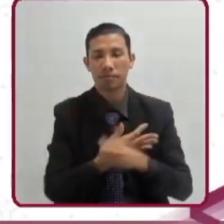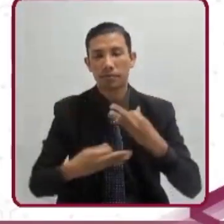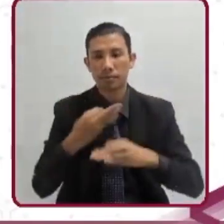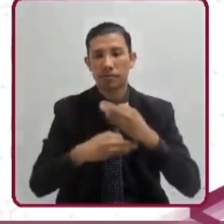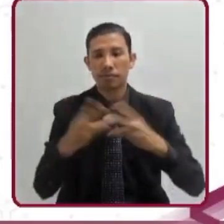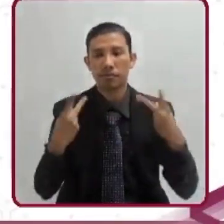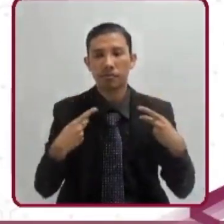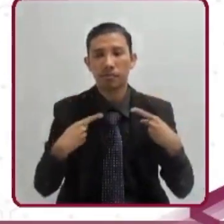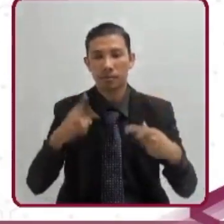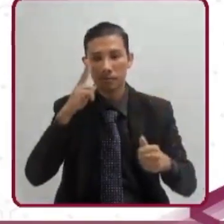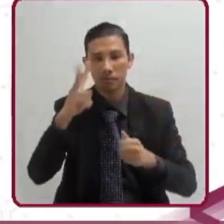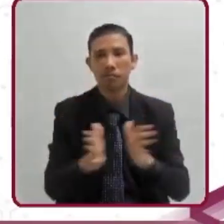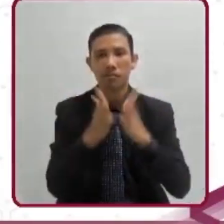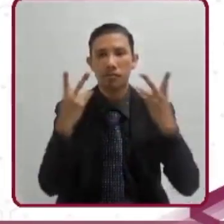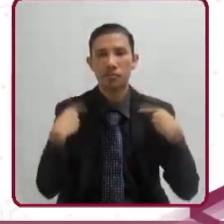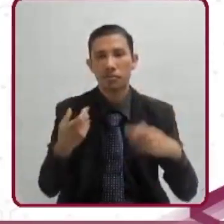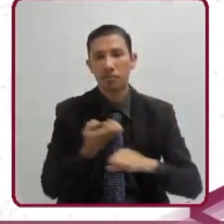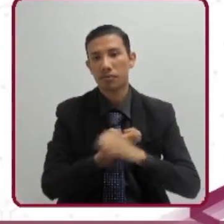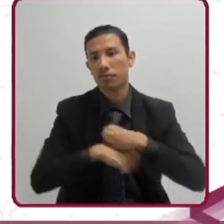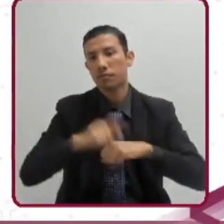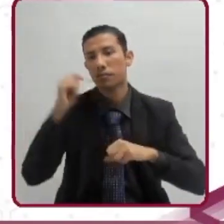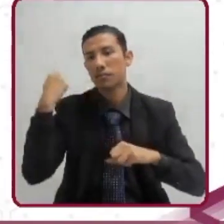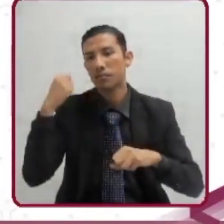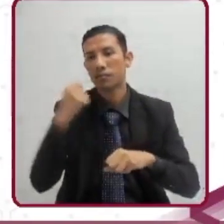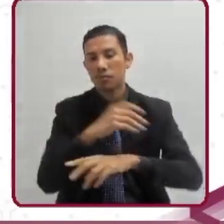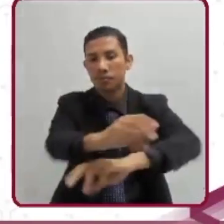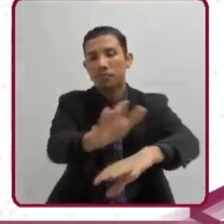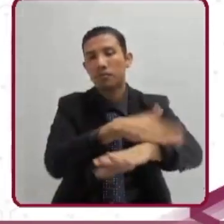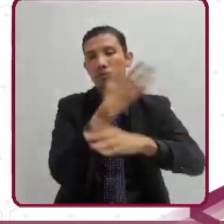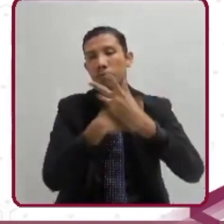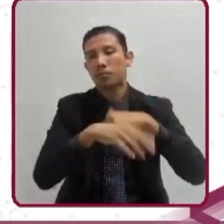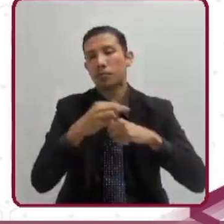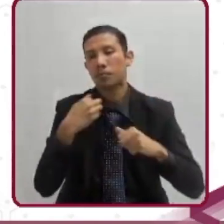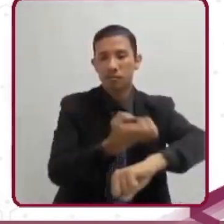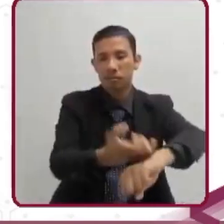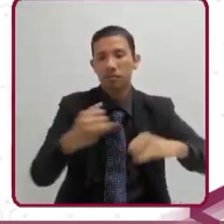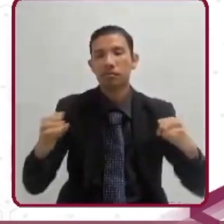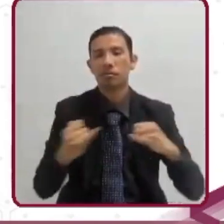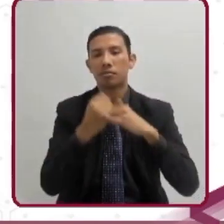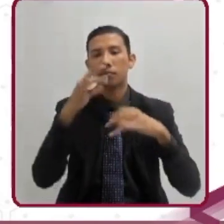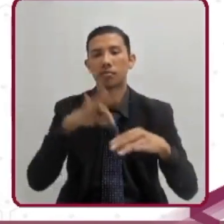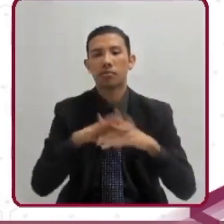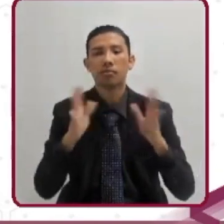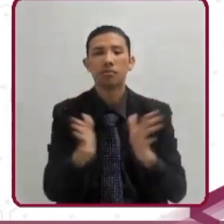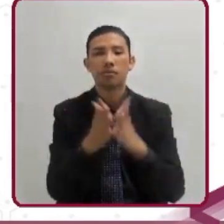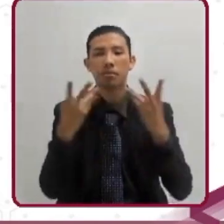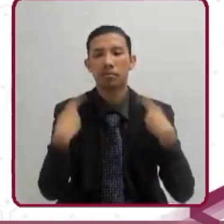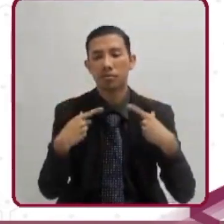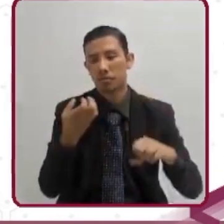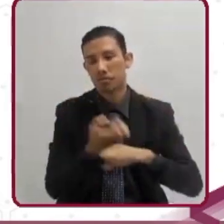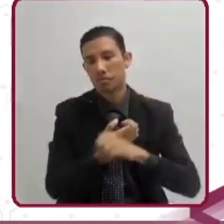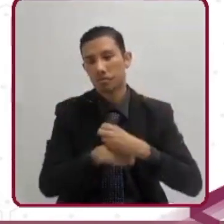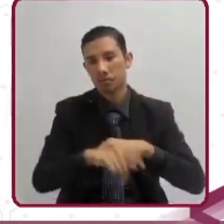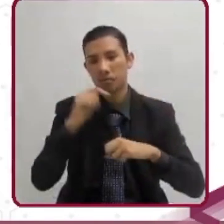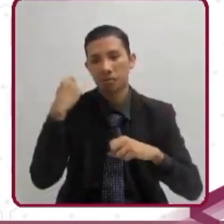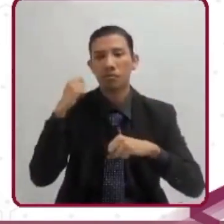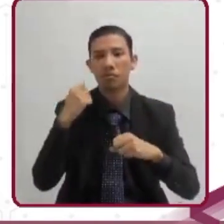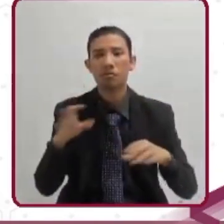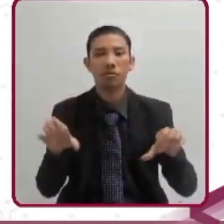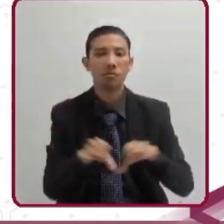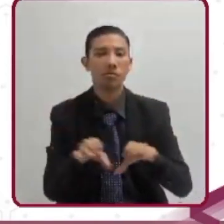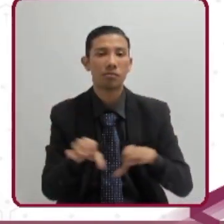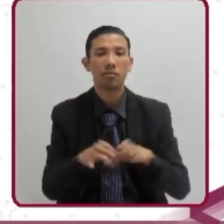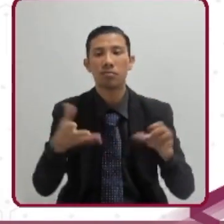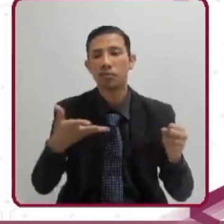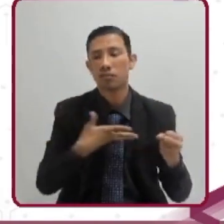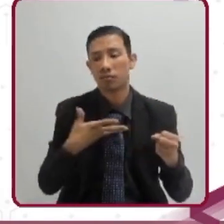el Instituto Electoral y de Participación Ciudadana de Tabasco se declaró listo para trabajar ante el próximo proceso electoral